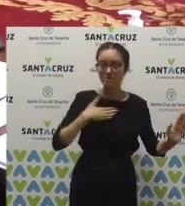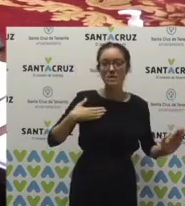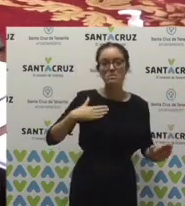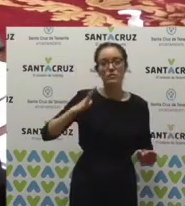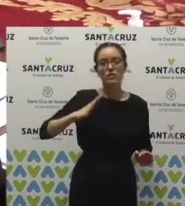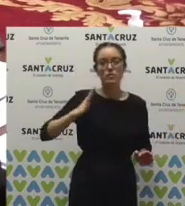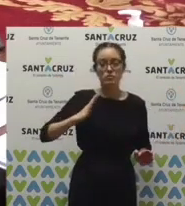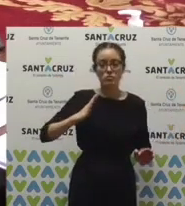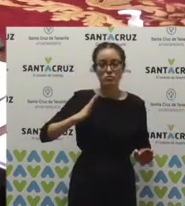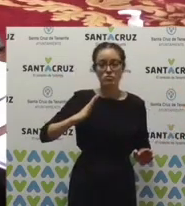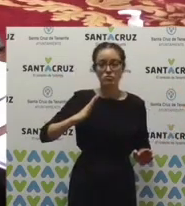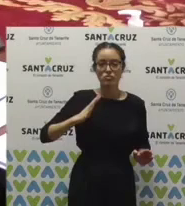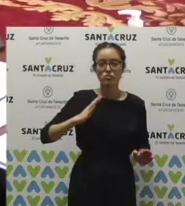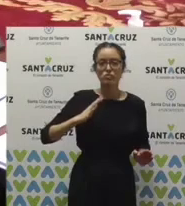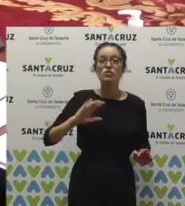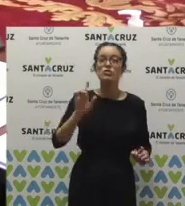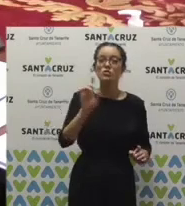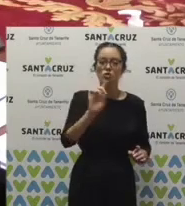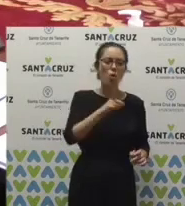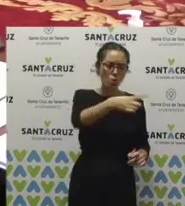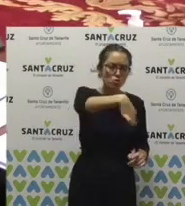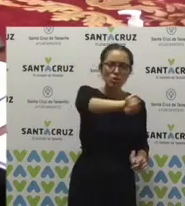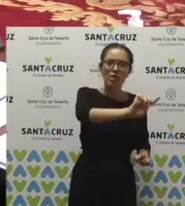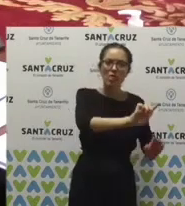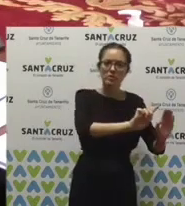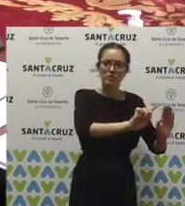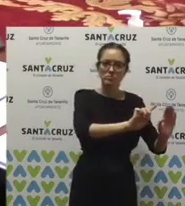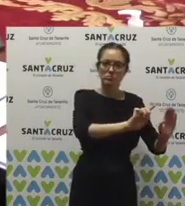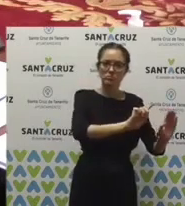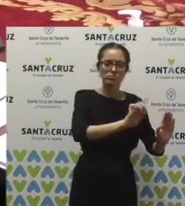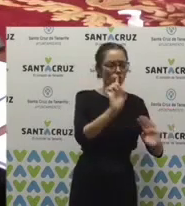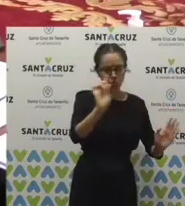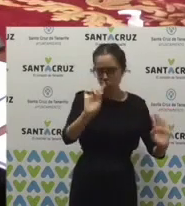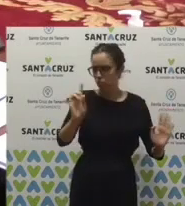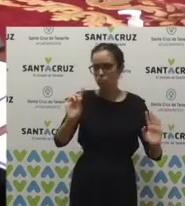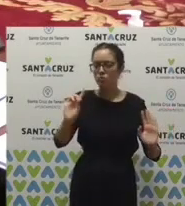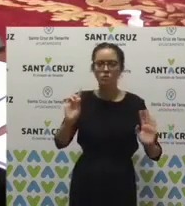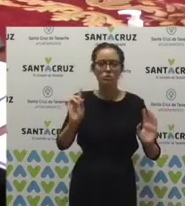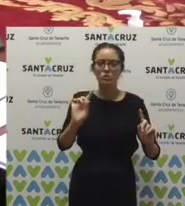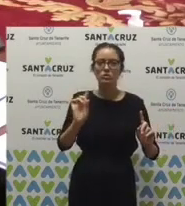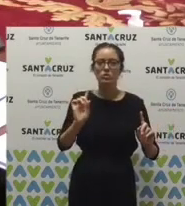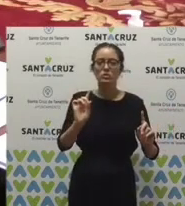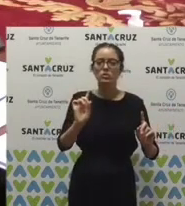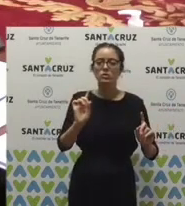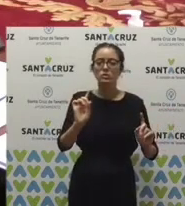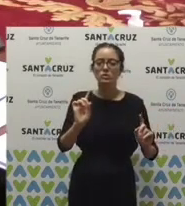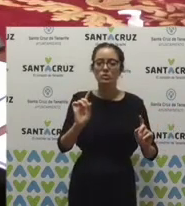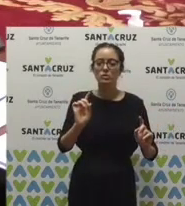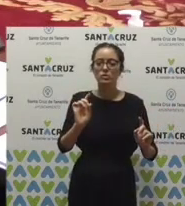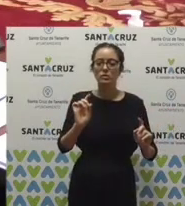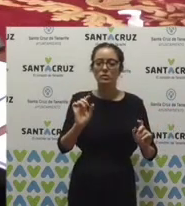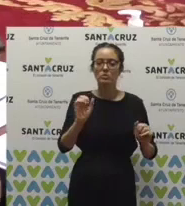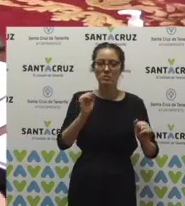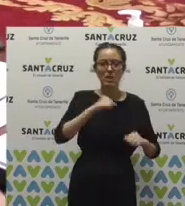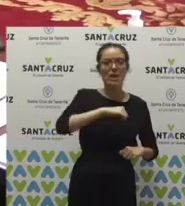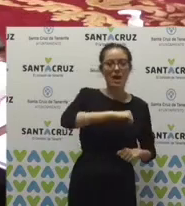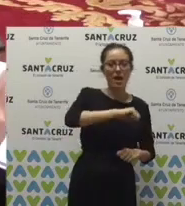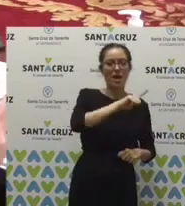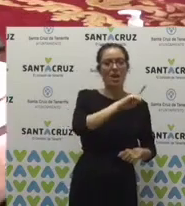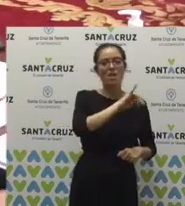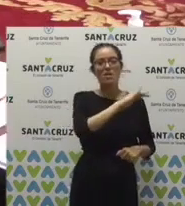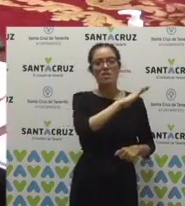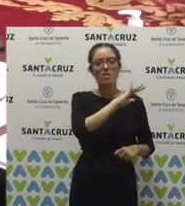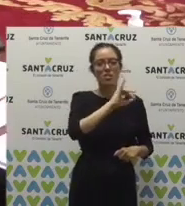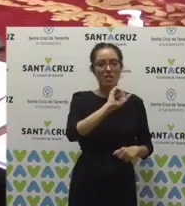secretario no van a intervenir ustedes no ustedes doña alicia cebrián y